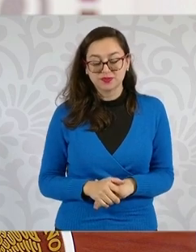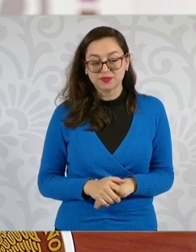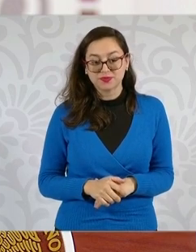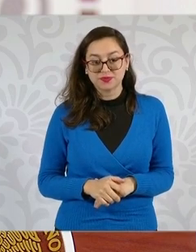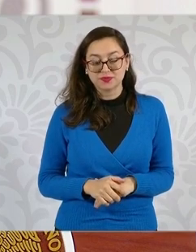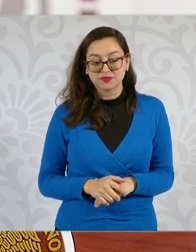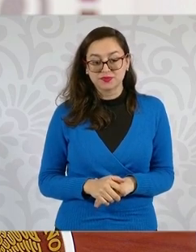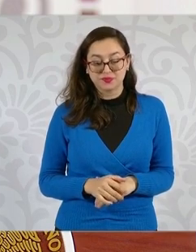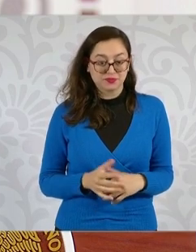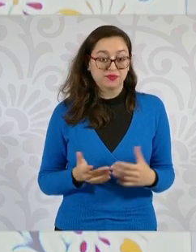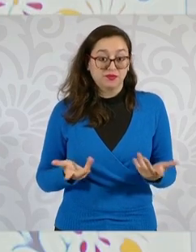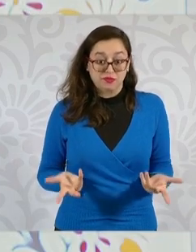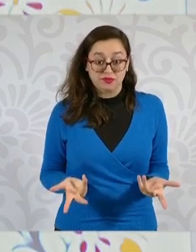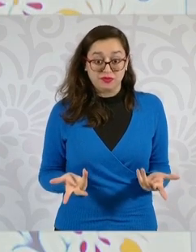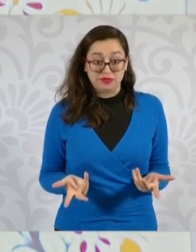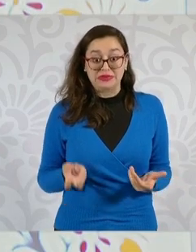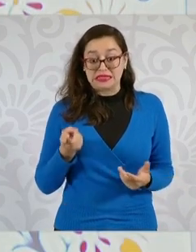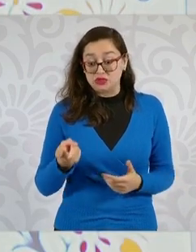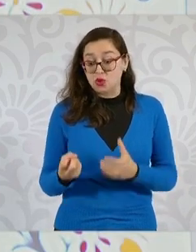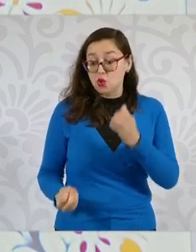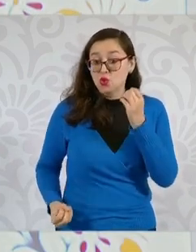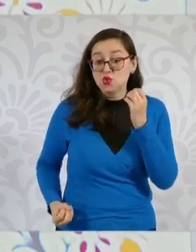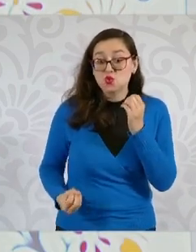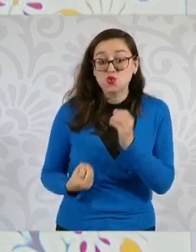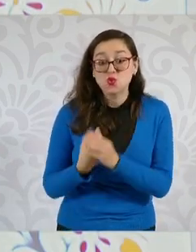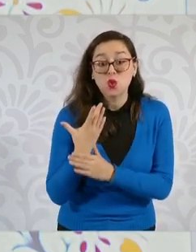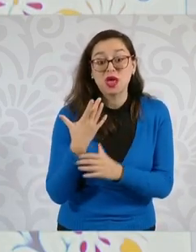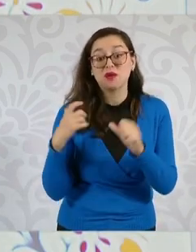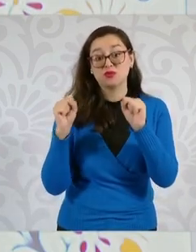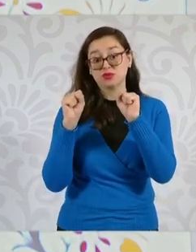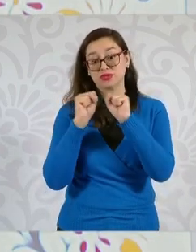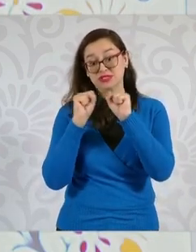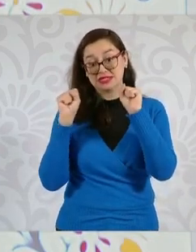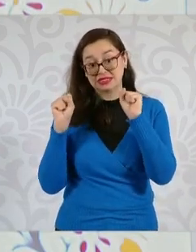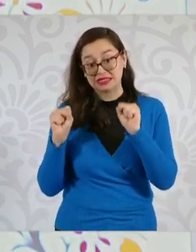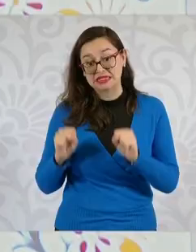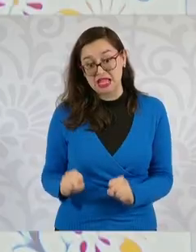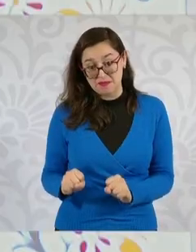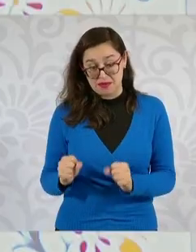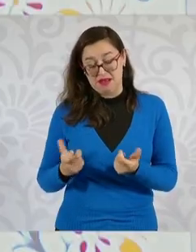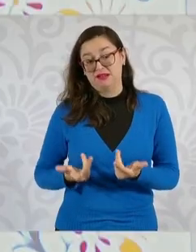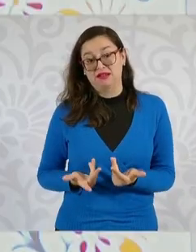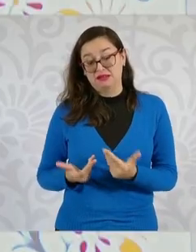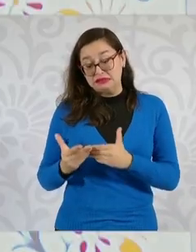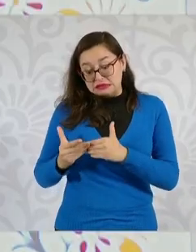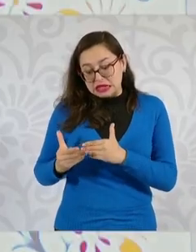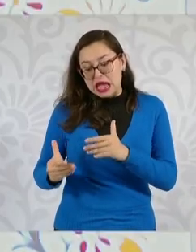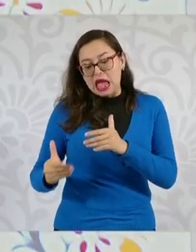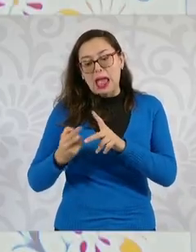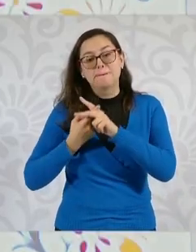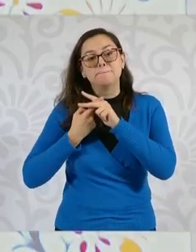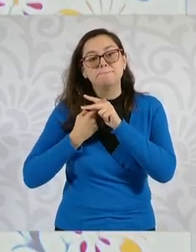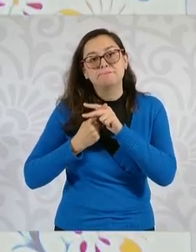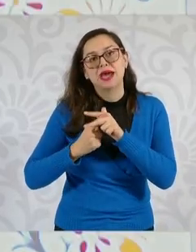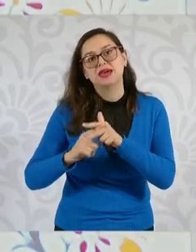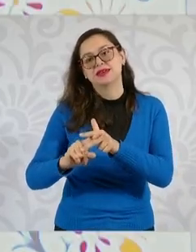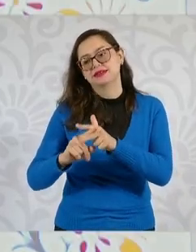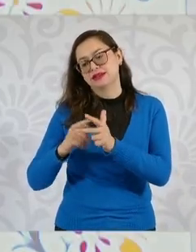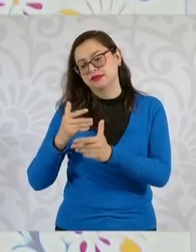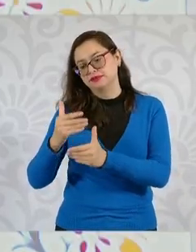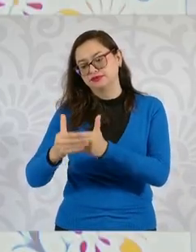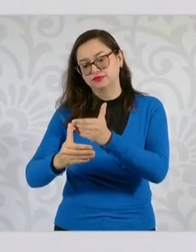se está construyendo un sistema en donde va a haber este tribunal sancionador a los jueces